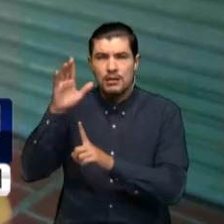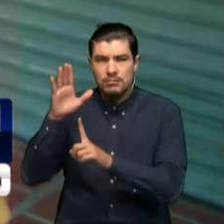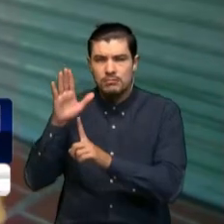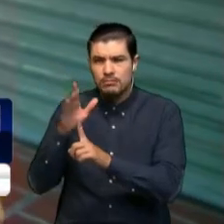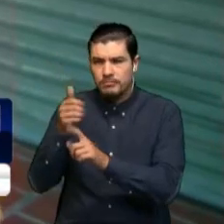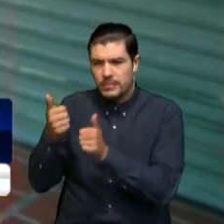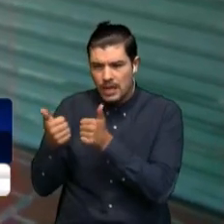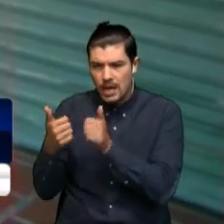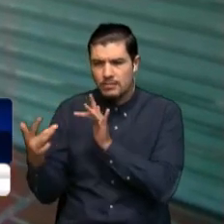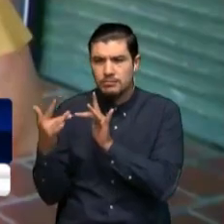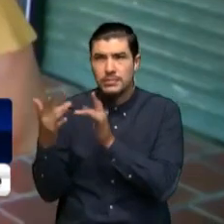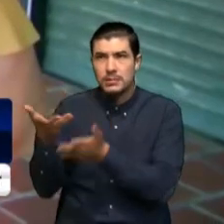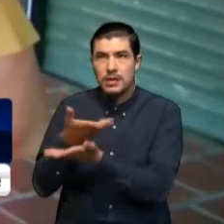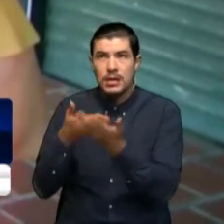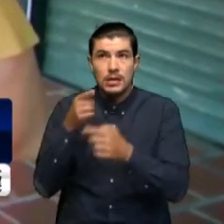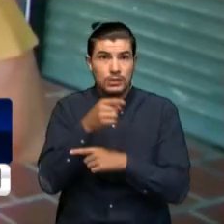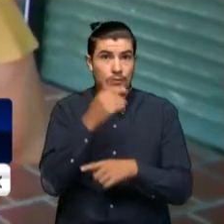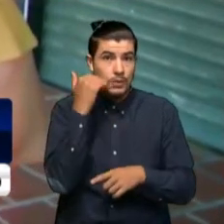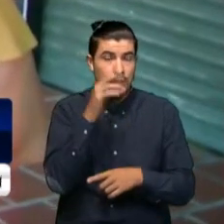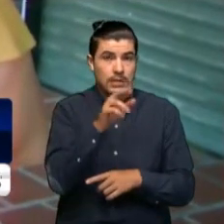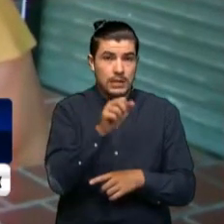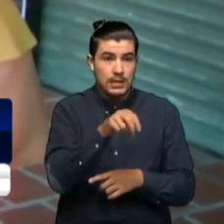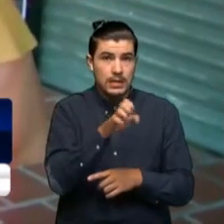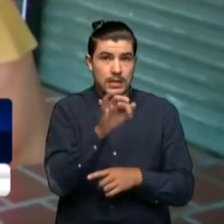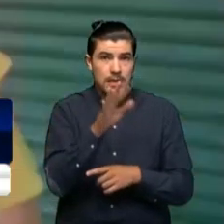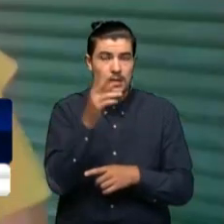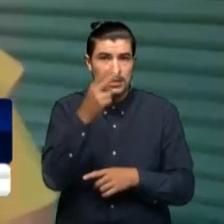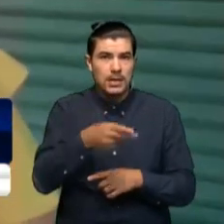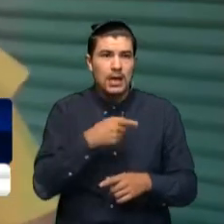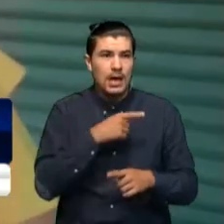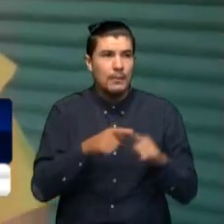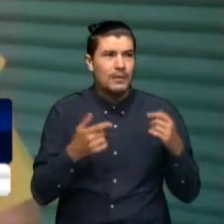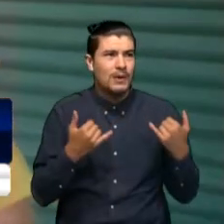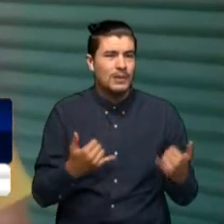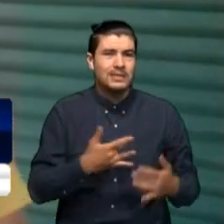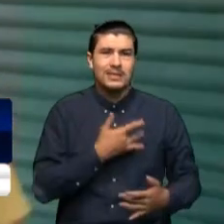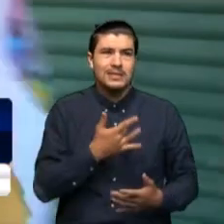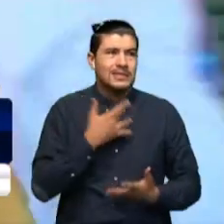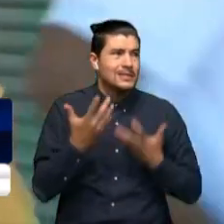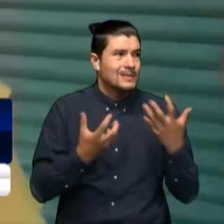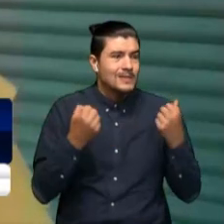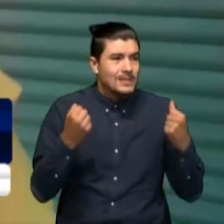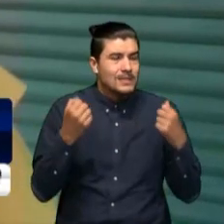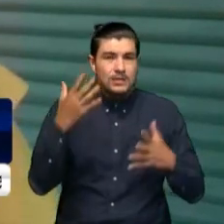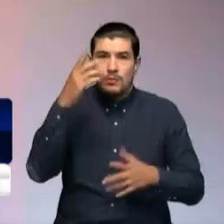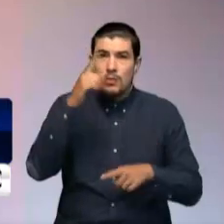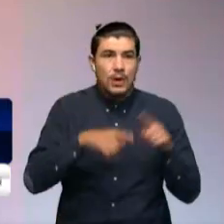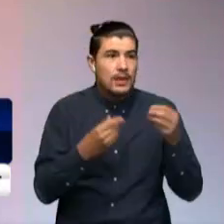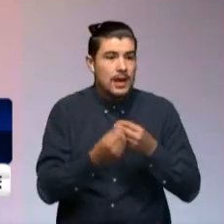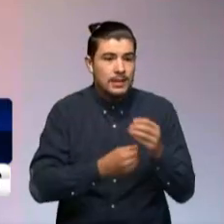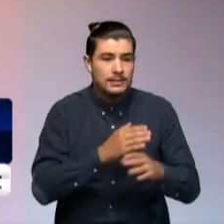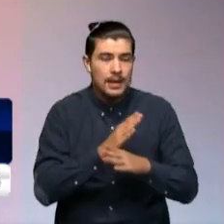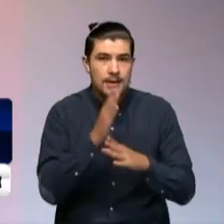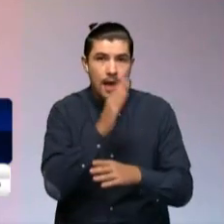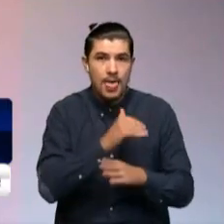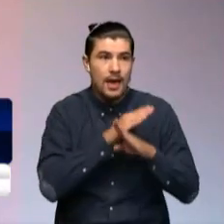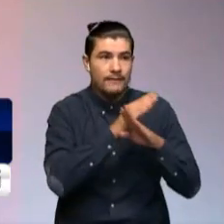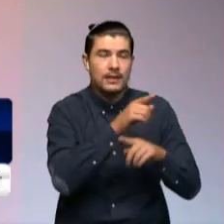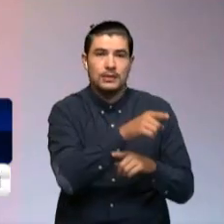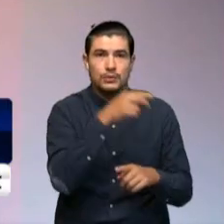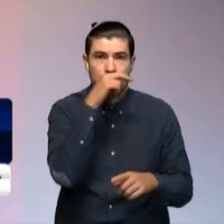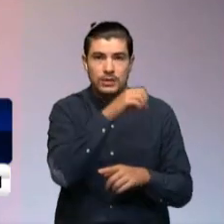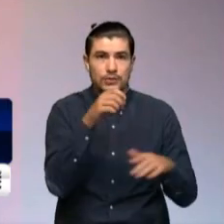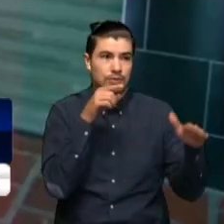Janet Payares, rectora del Colegio Santo Ángel, se sintió impotente al no poder hacer nada para impedir que se llevaran a Cristo